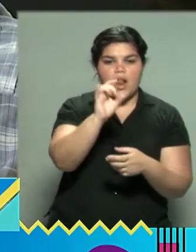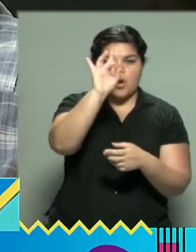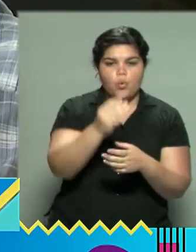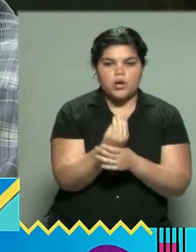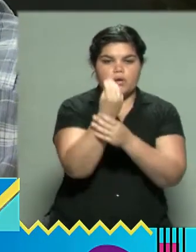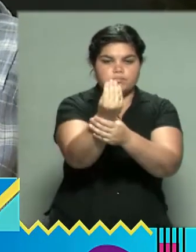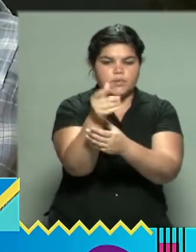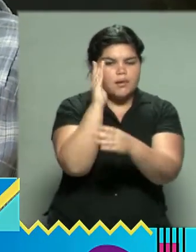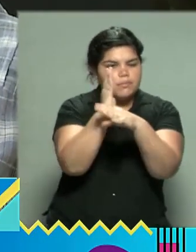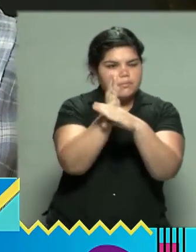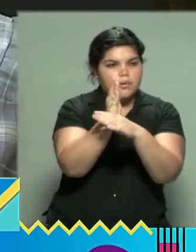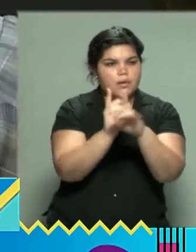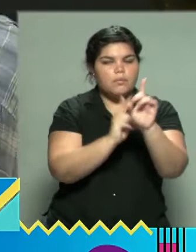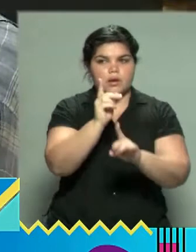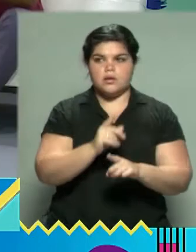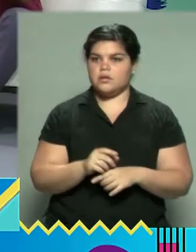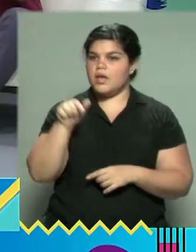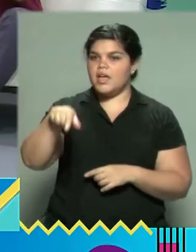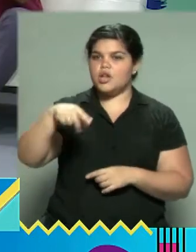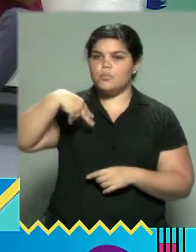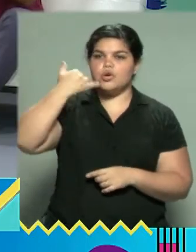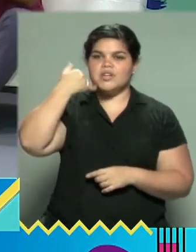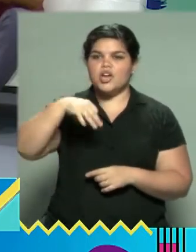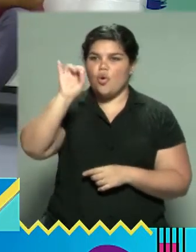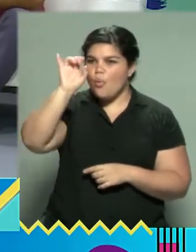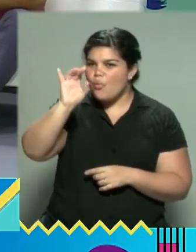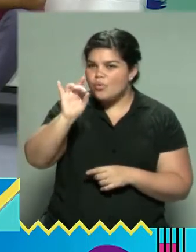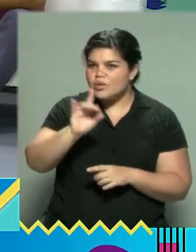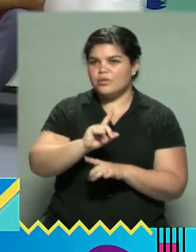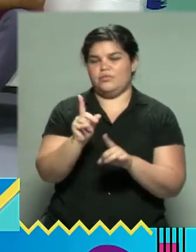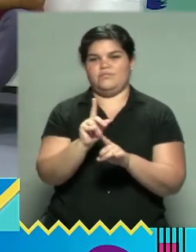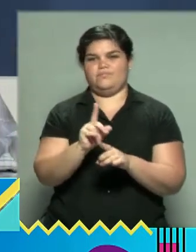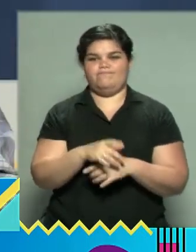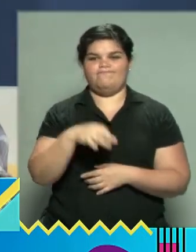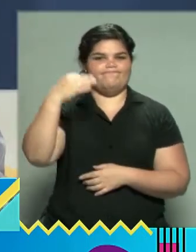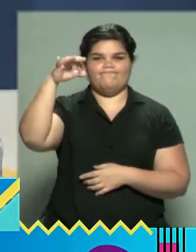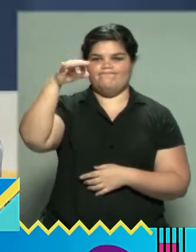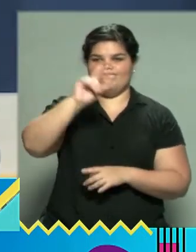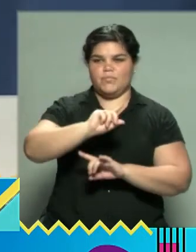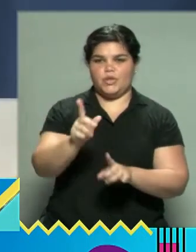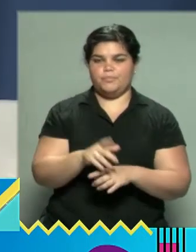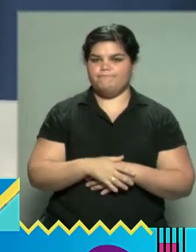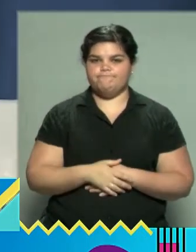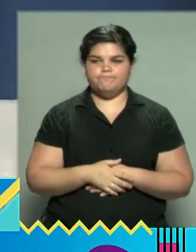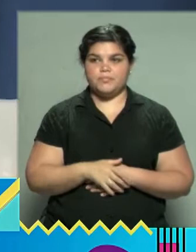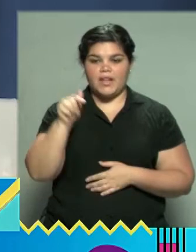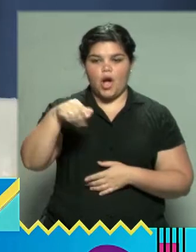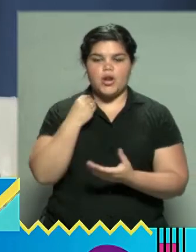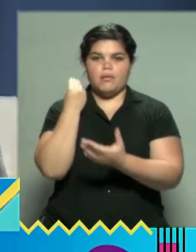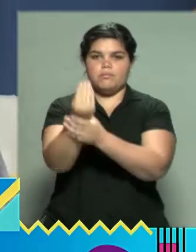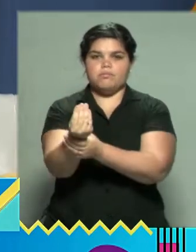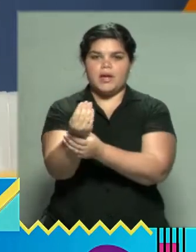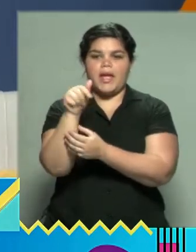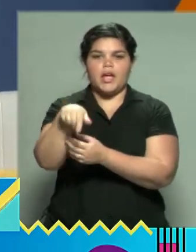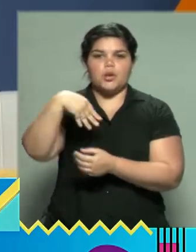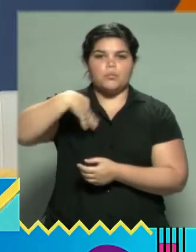simplemente un actor judicial? Pero es que Moyano no es el único. Moyano no es el único. Moyano hoy en día entra en el foco de la discusión porque hoy en día